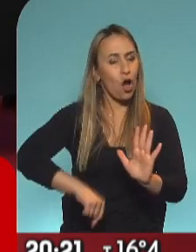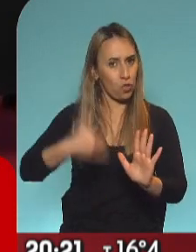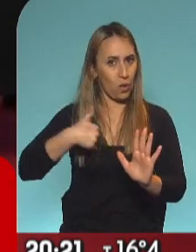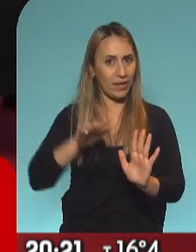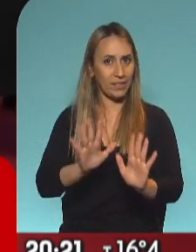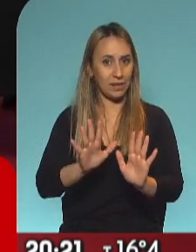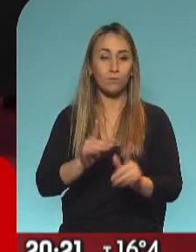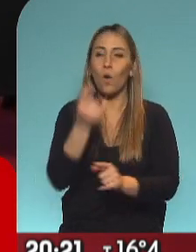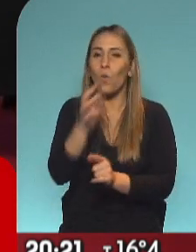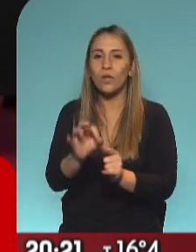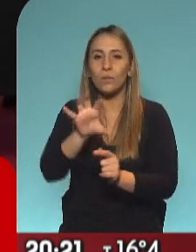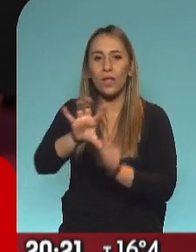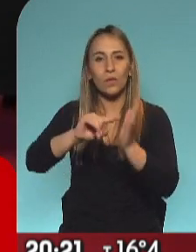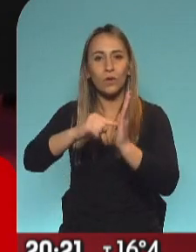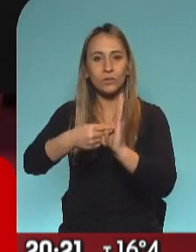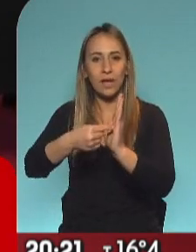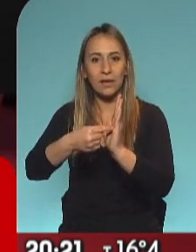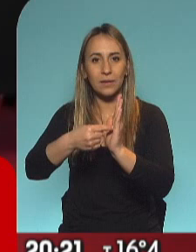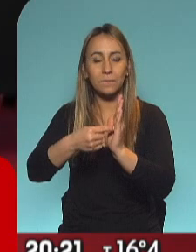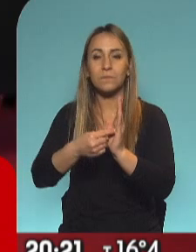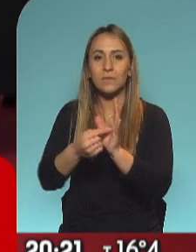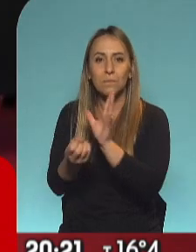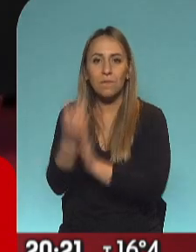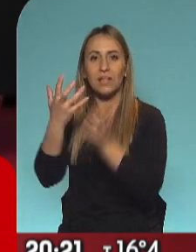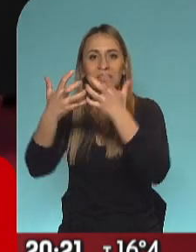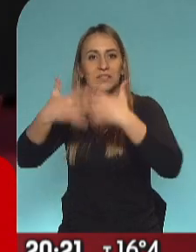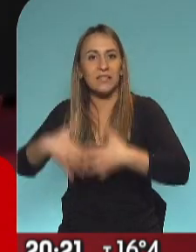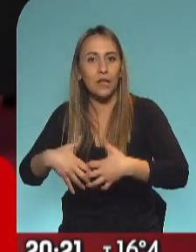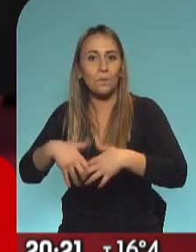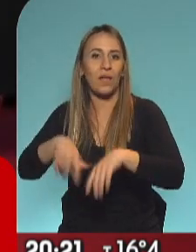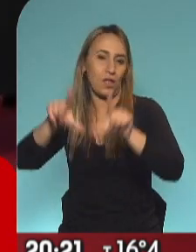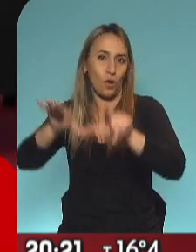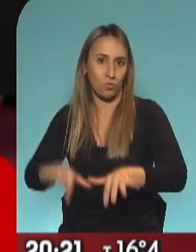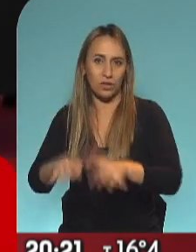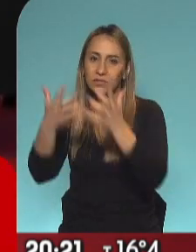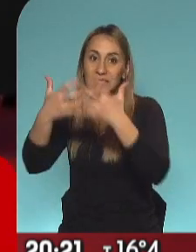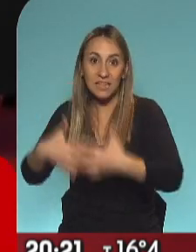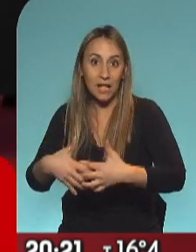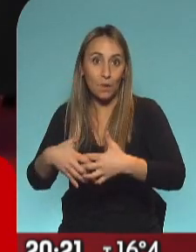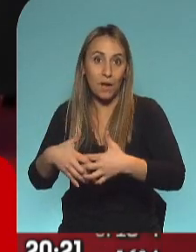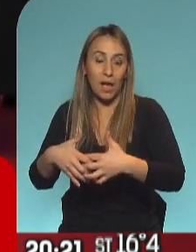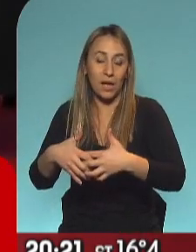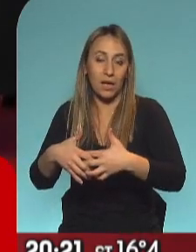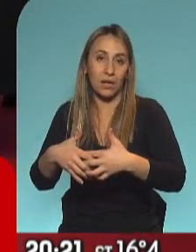que la provincia de Buenos Aires termina de desarrollar un sistema informático que le permite